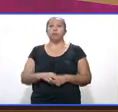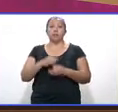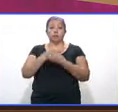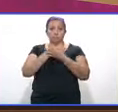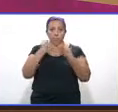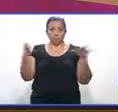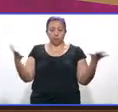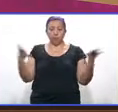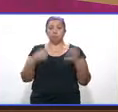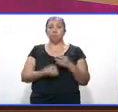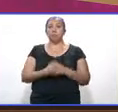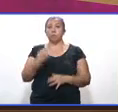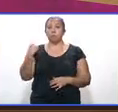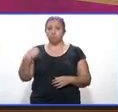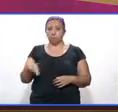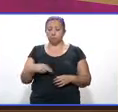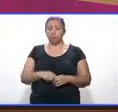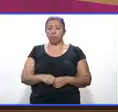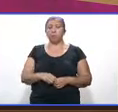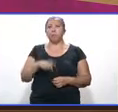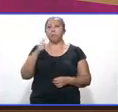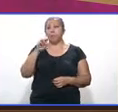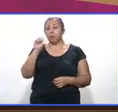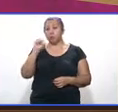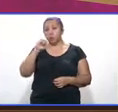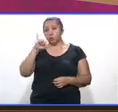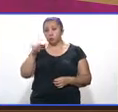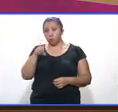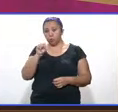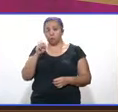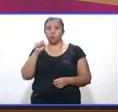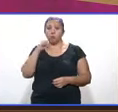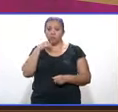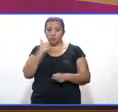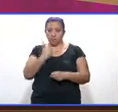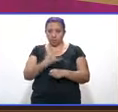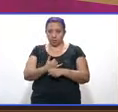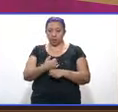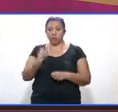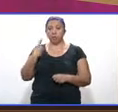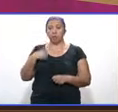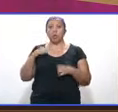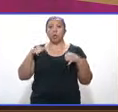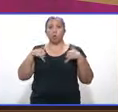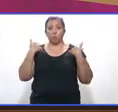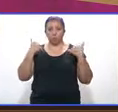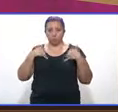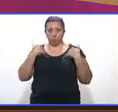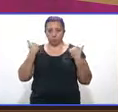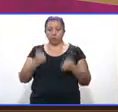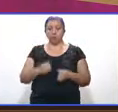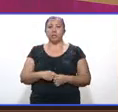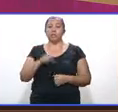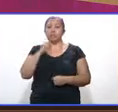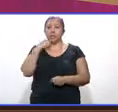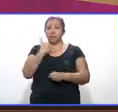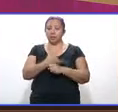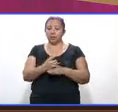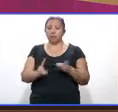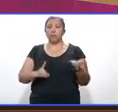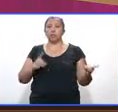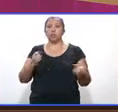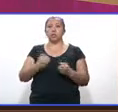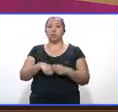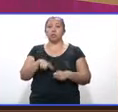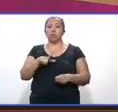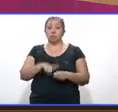los nombramientos de Gerardo Jesús López Fernández como subsecretario de la Juventud de la Secretaría de Desarrollo